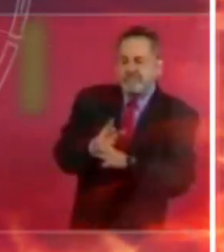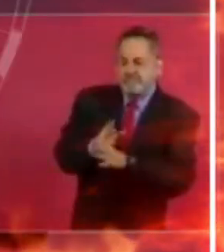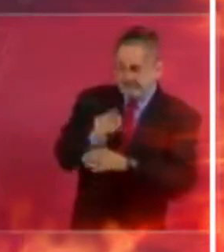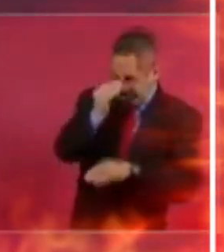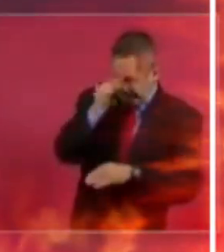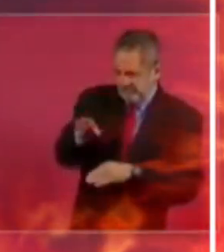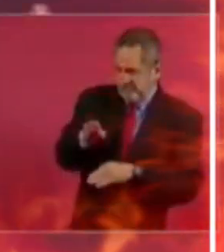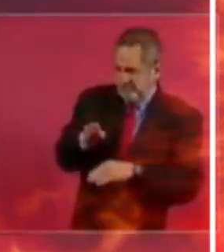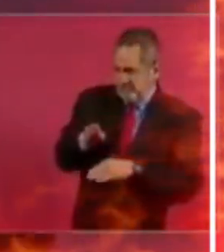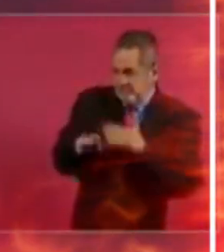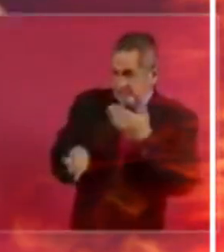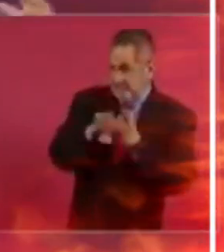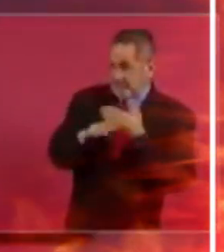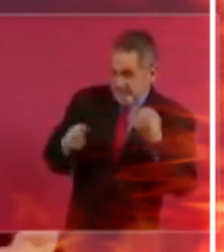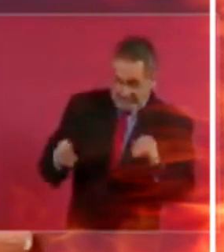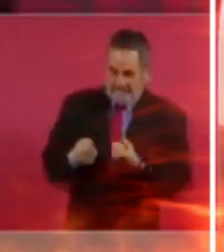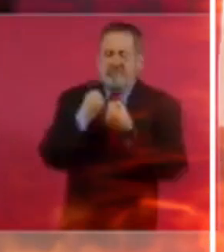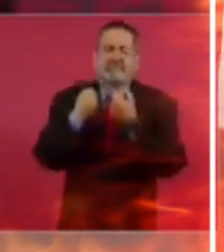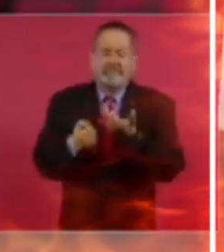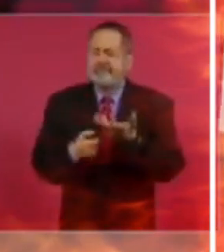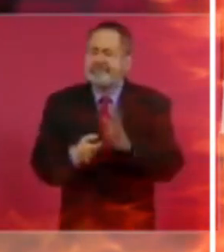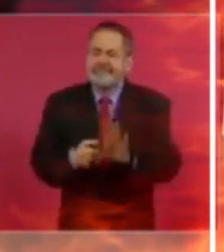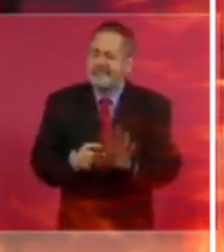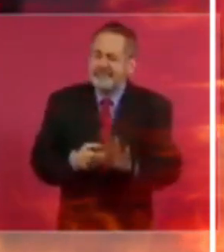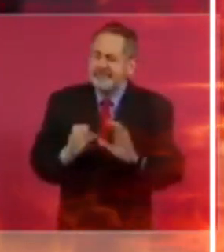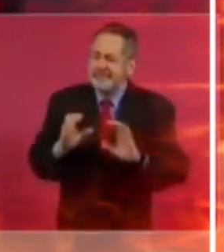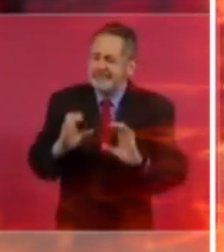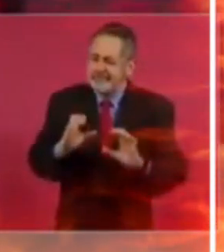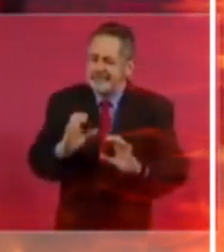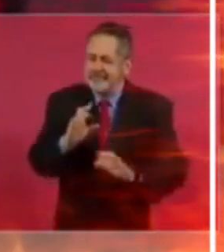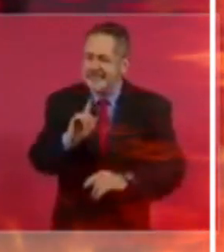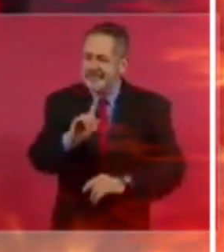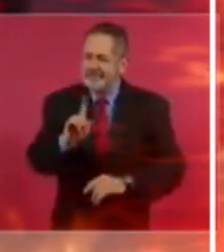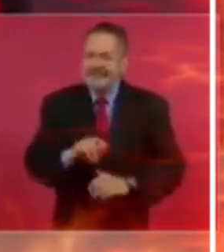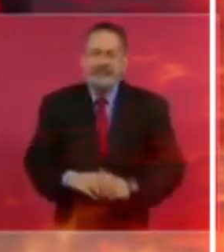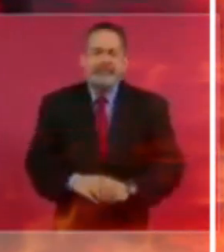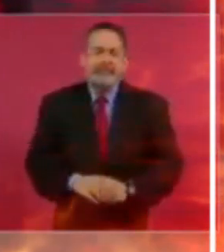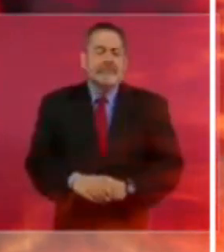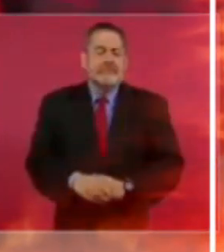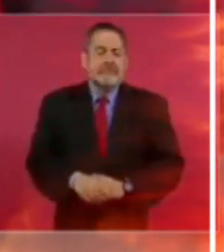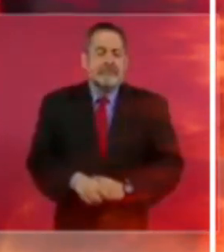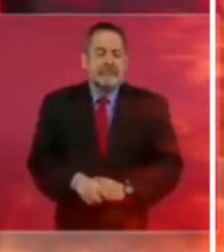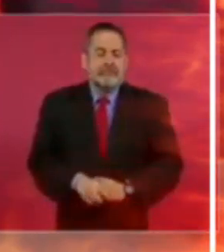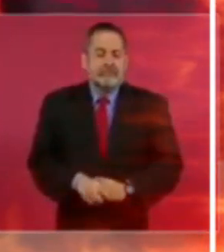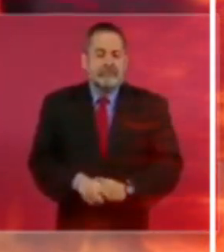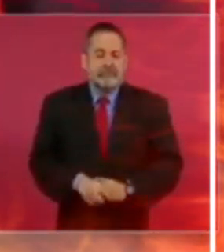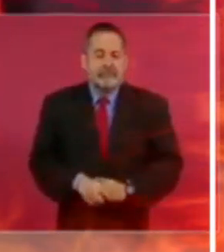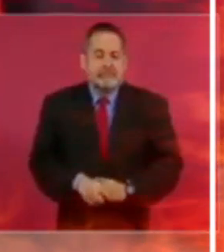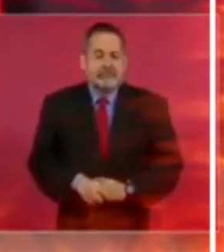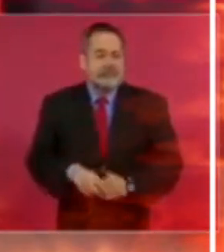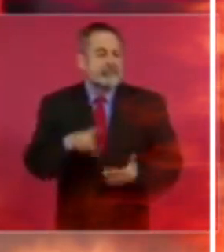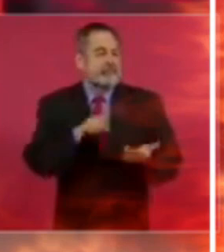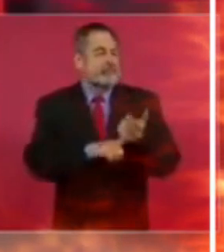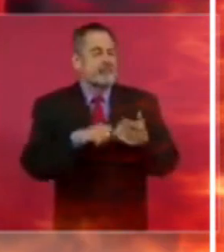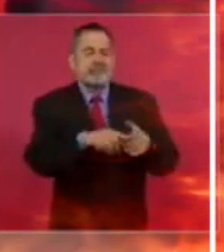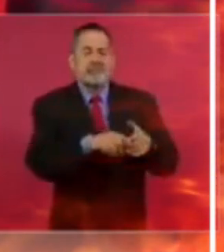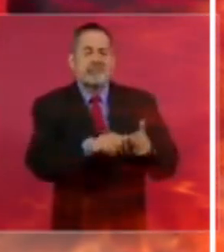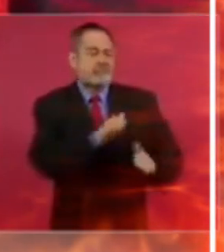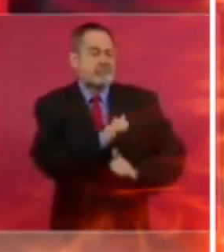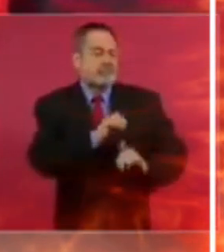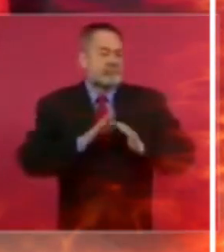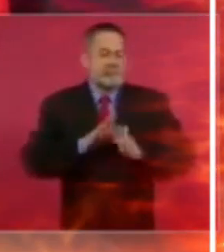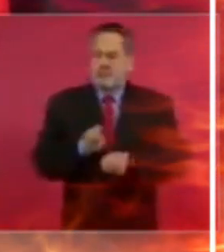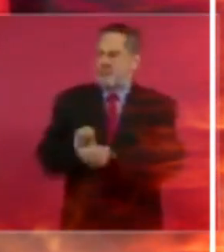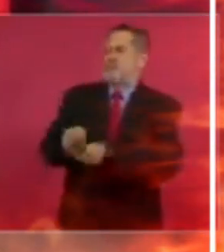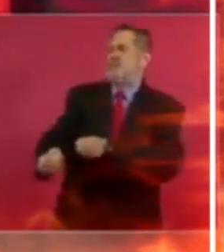políticas neoliberales de Milei, como si en México no viviéramos la misma chingadera, nada más que disfrazada por un